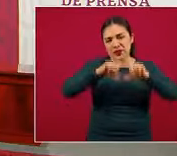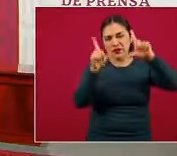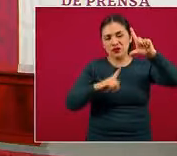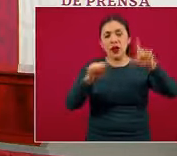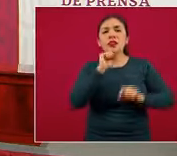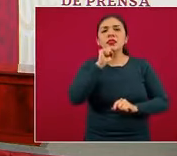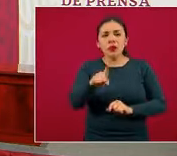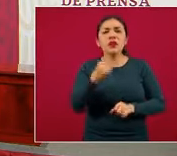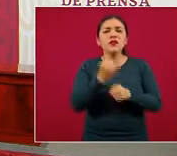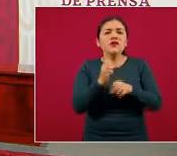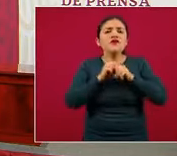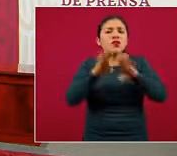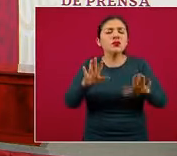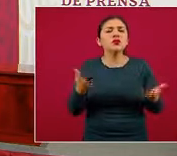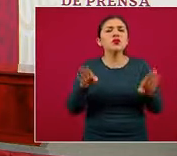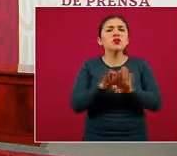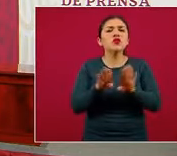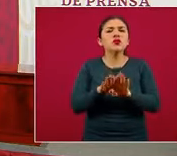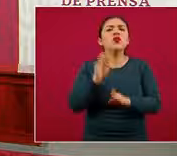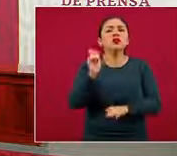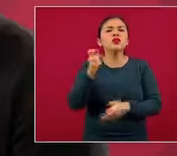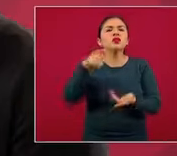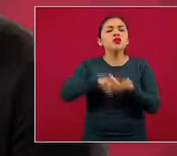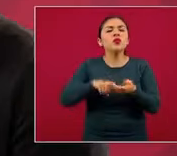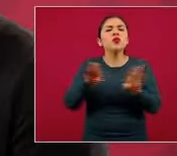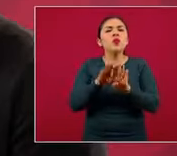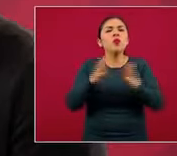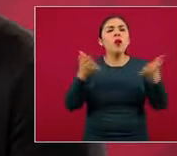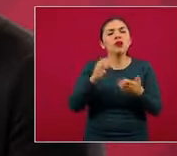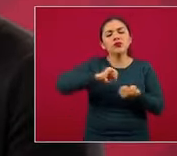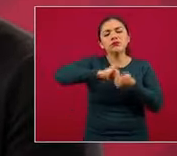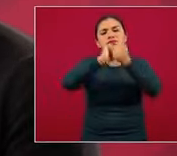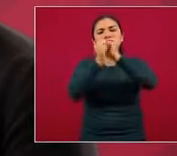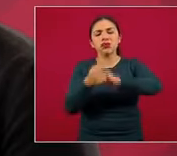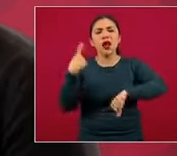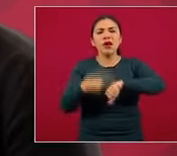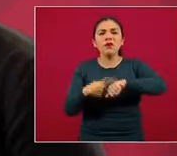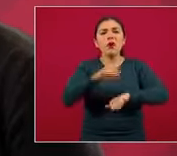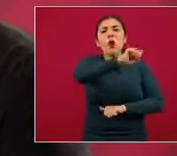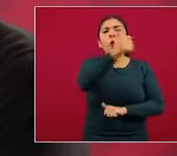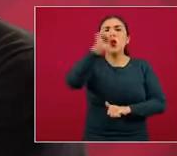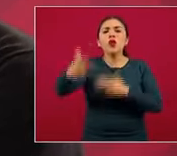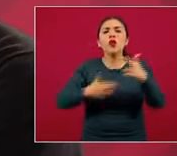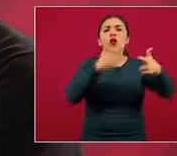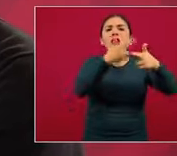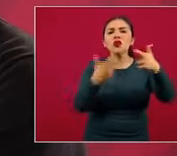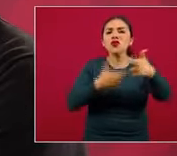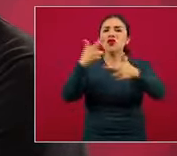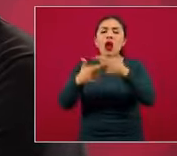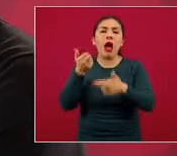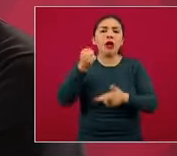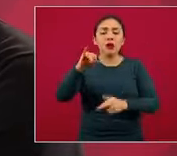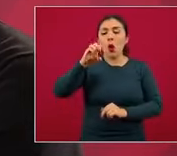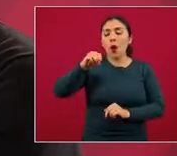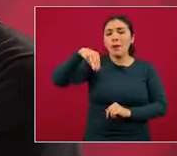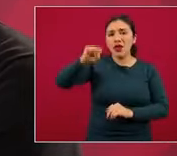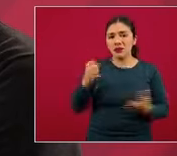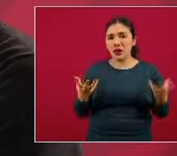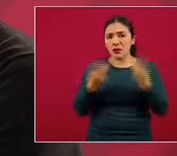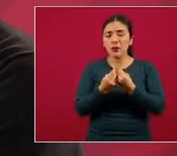presentaremos información en relación a cómo se está desenvolviendo la epidemia en otras regiones de la OMS